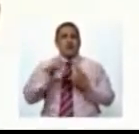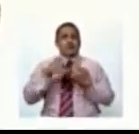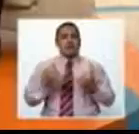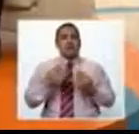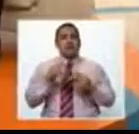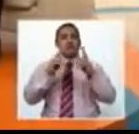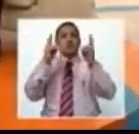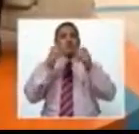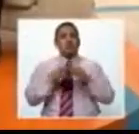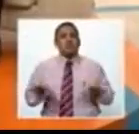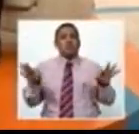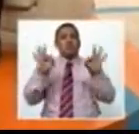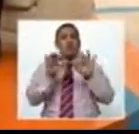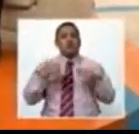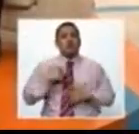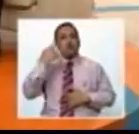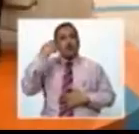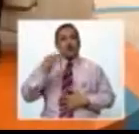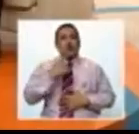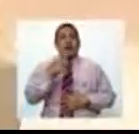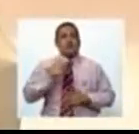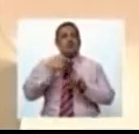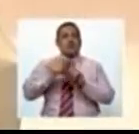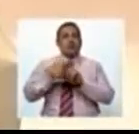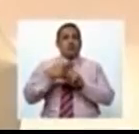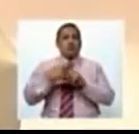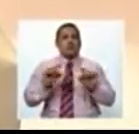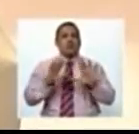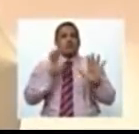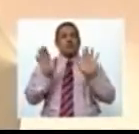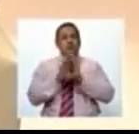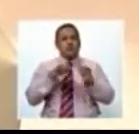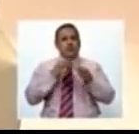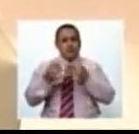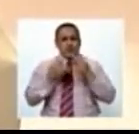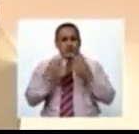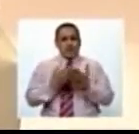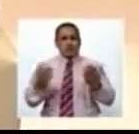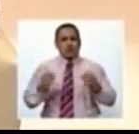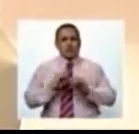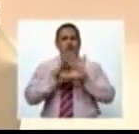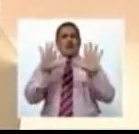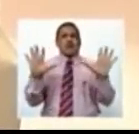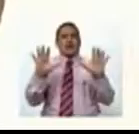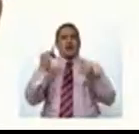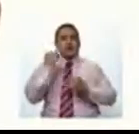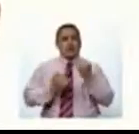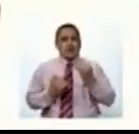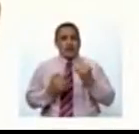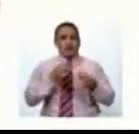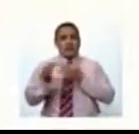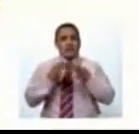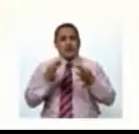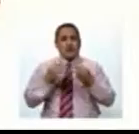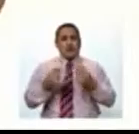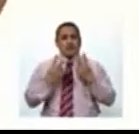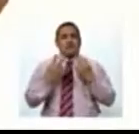es un tema muy interesante. Me parece que es algo positivo. Porque ve el caso concreto, ¿no? Claro. Al final es